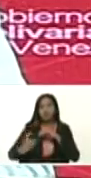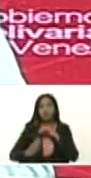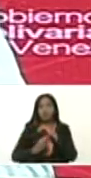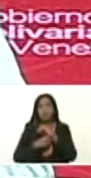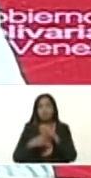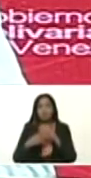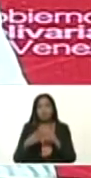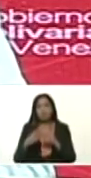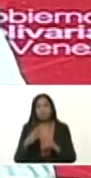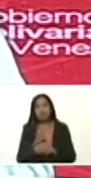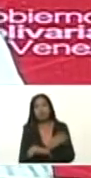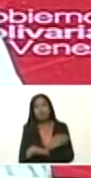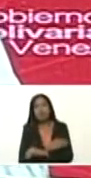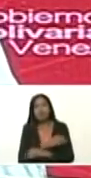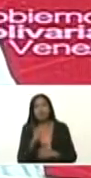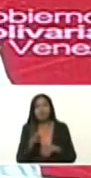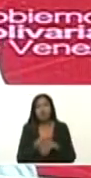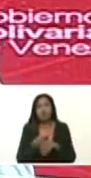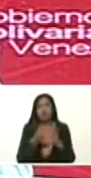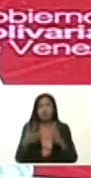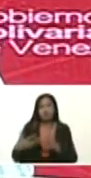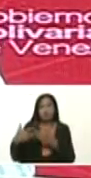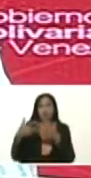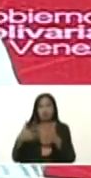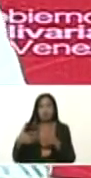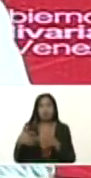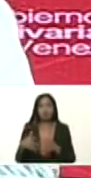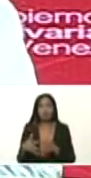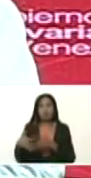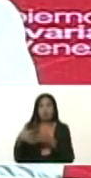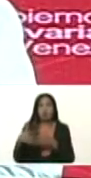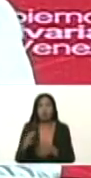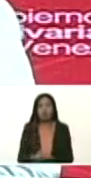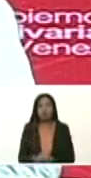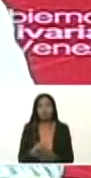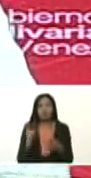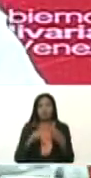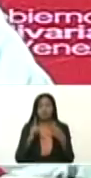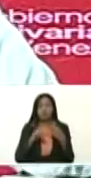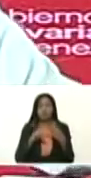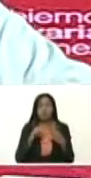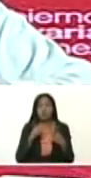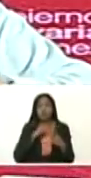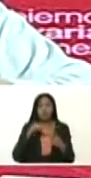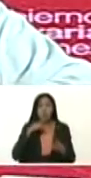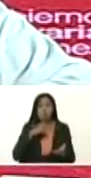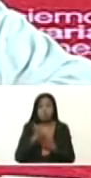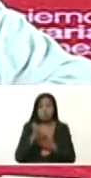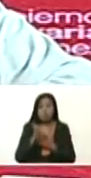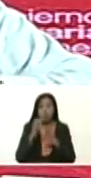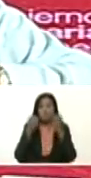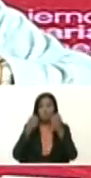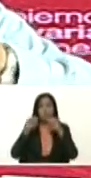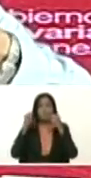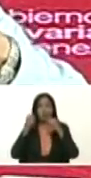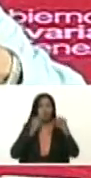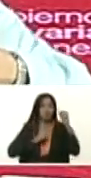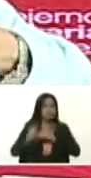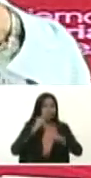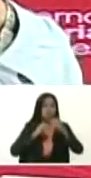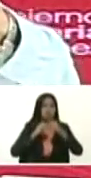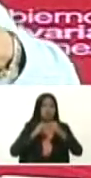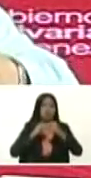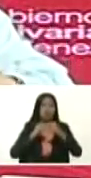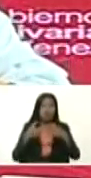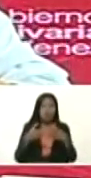la ultraderecha y del gobierno gringo, del imperialismo norteamericano. Y en segundo lugar, nos debe garantizar la preparación para la defensa